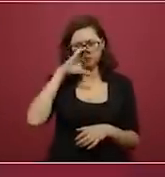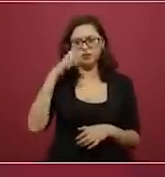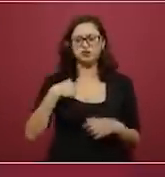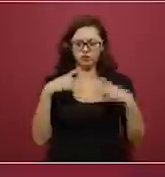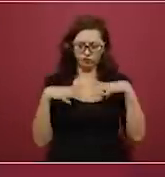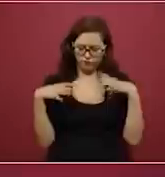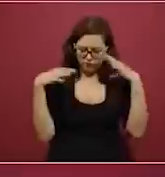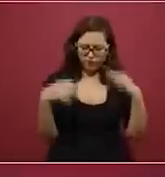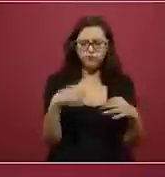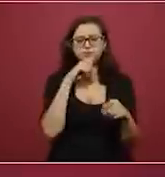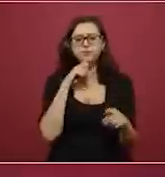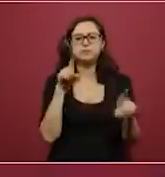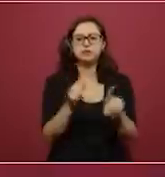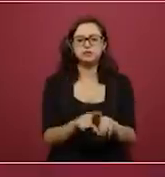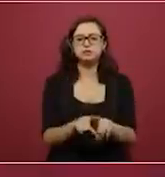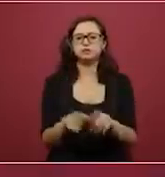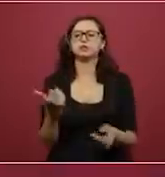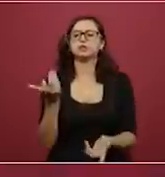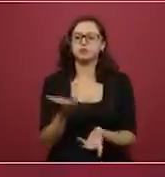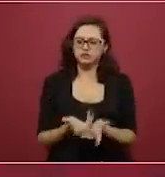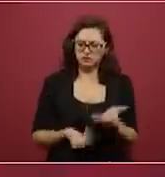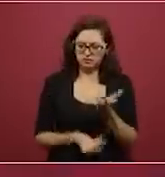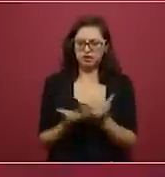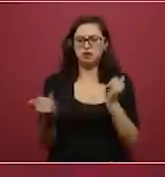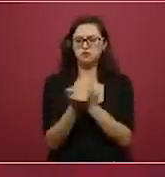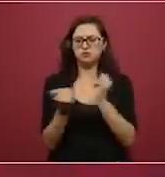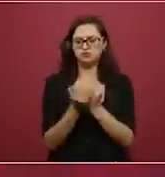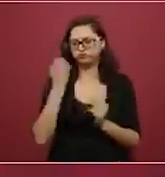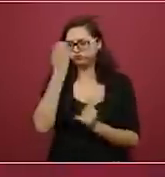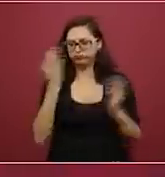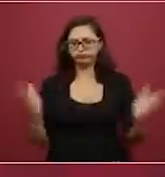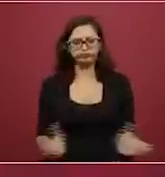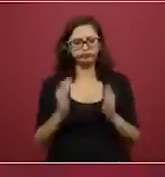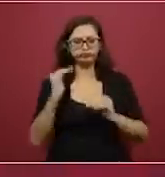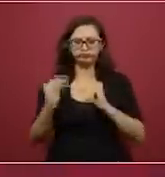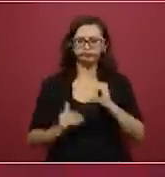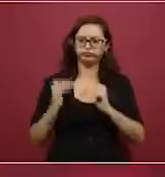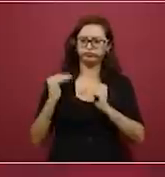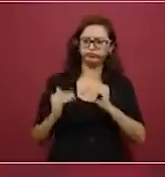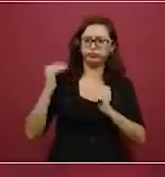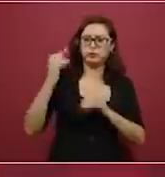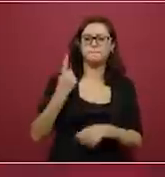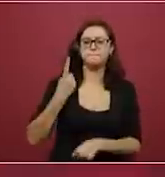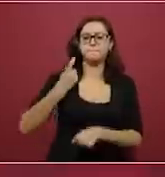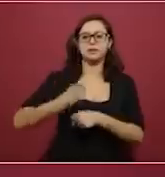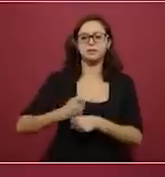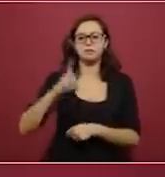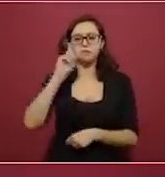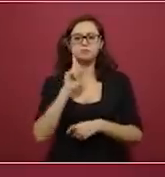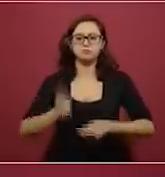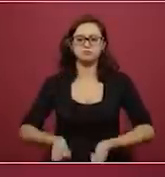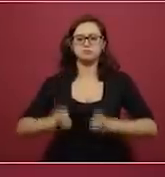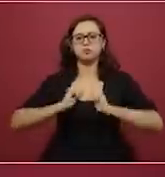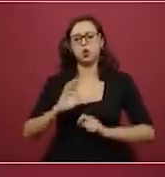soy fundadora y he realizado asimismo exámenes de promoción de siendo la primera mujer que obtuvo el grado de